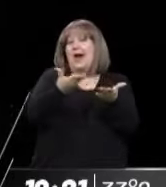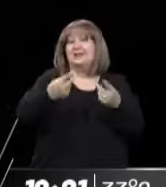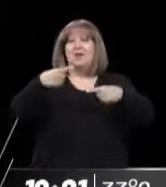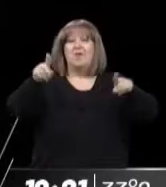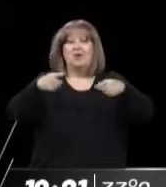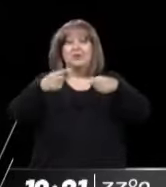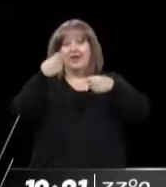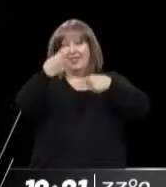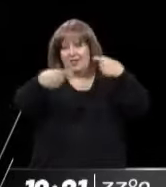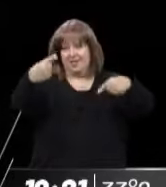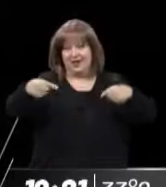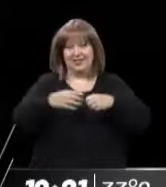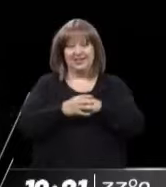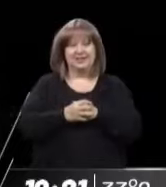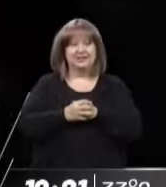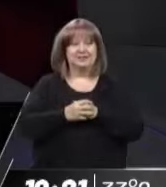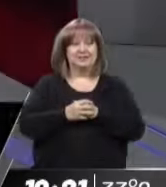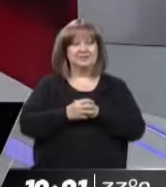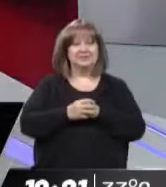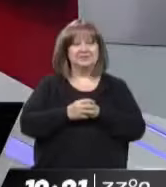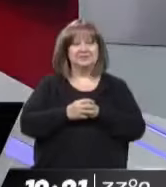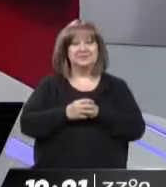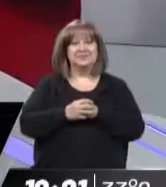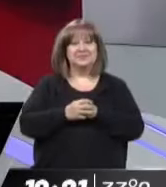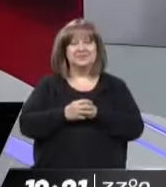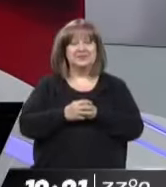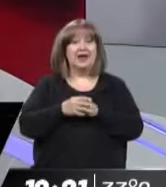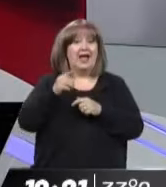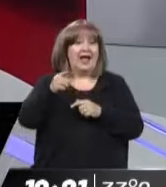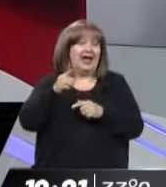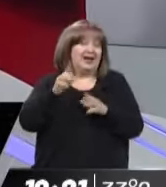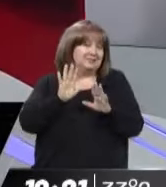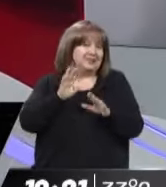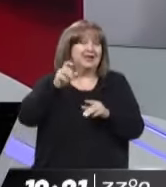parece? Elegante, entonces, el hombre de la cumbia 420 haciendo su propio tema de la selección.